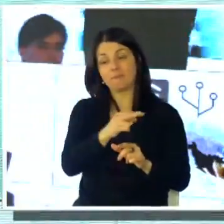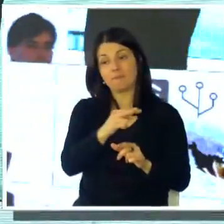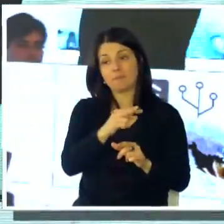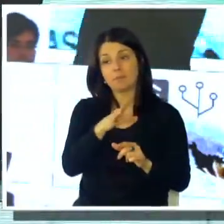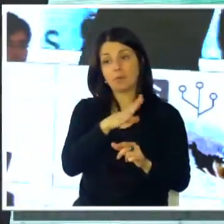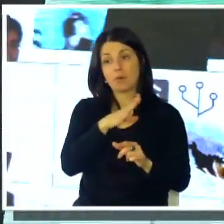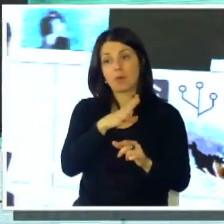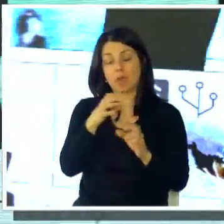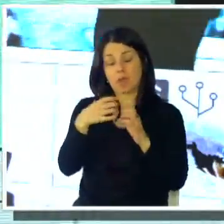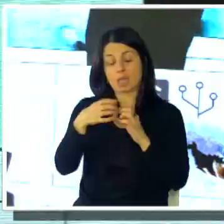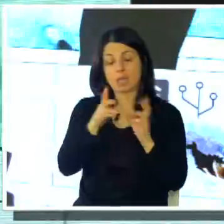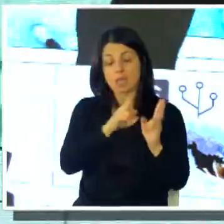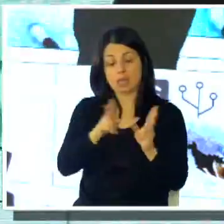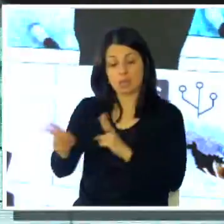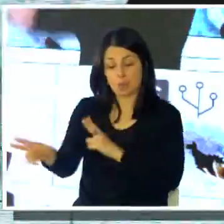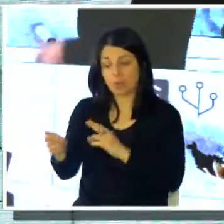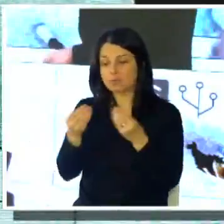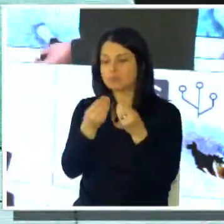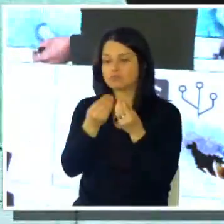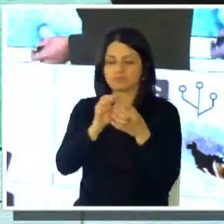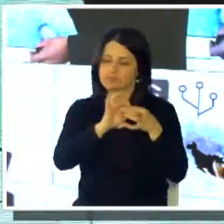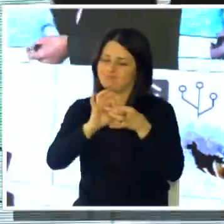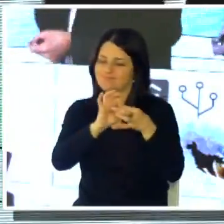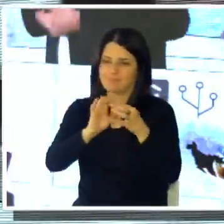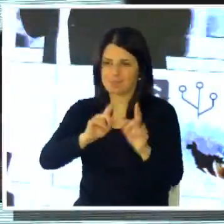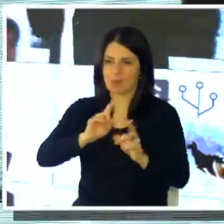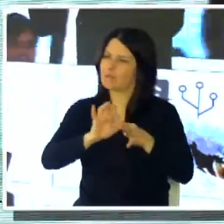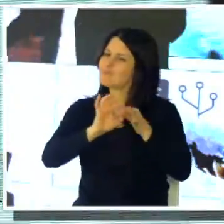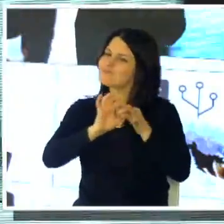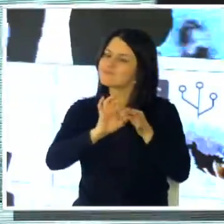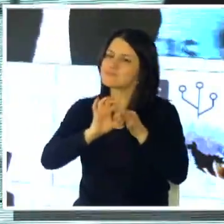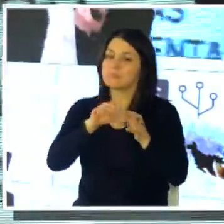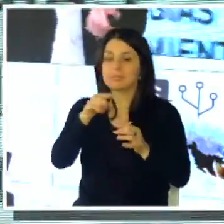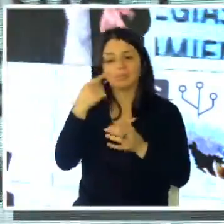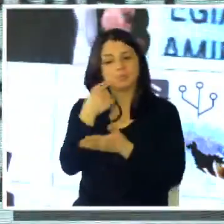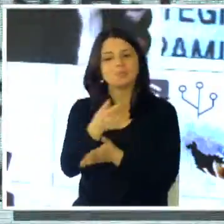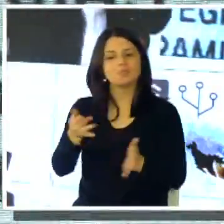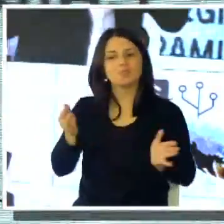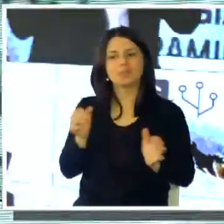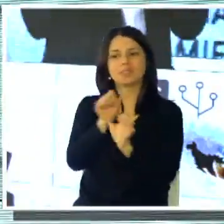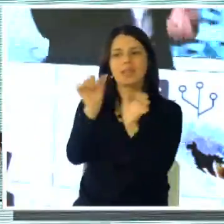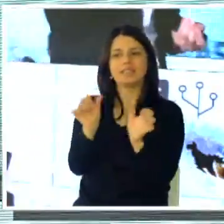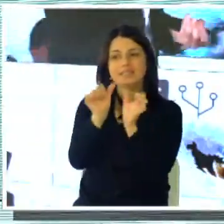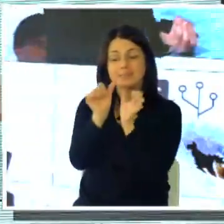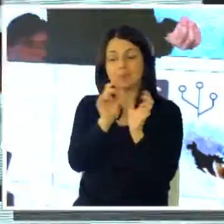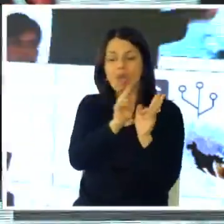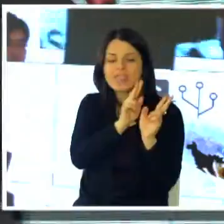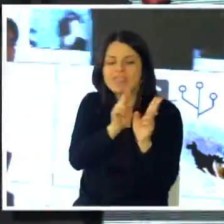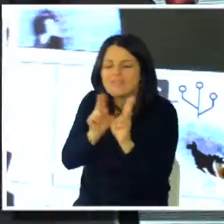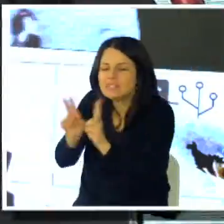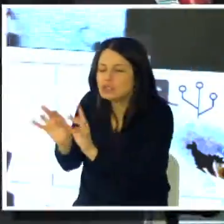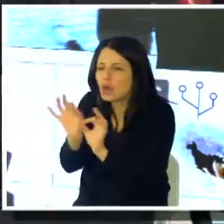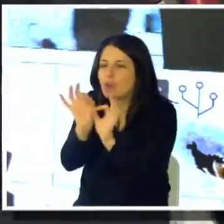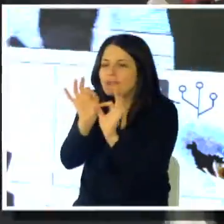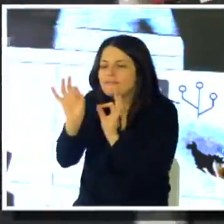tenemos una división en componentes que tenemos muchas dependencias. Esto nos da una pista que hicimos una división demasiado fina